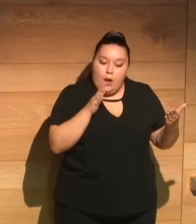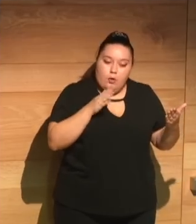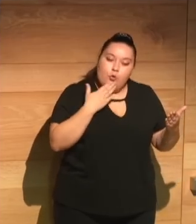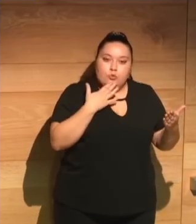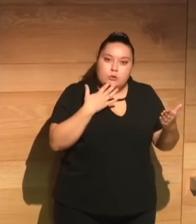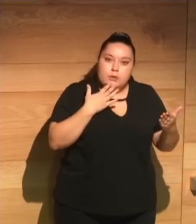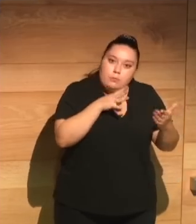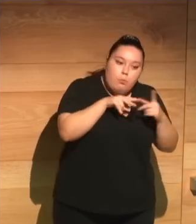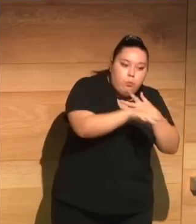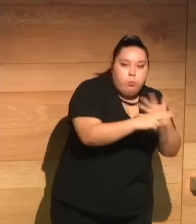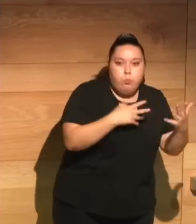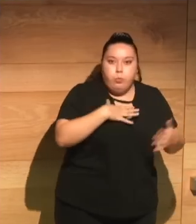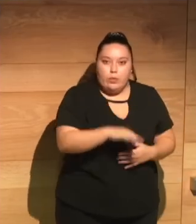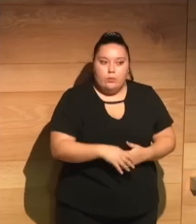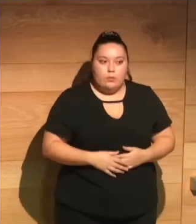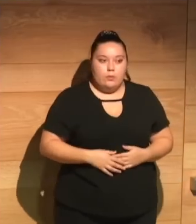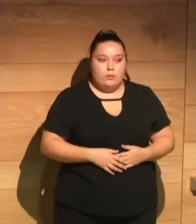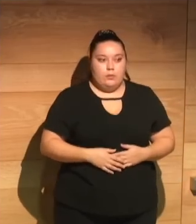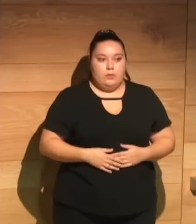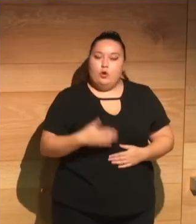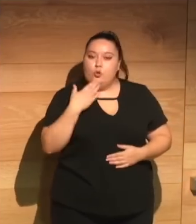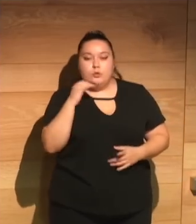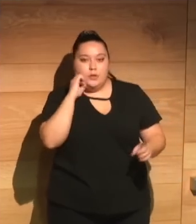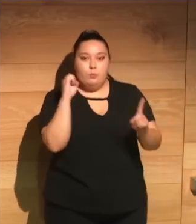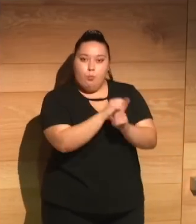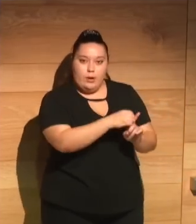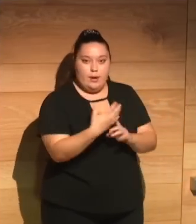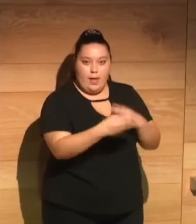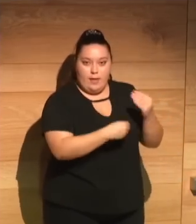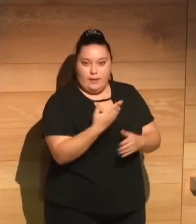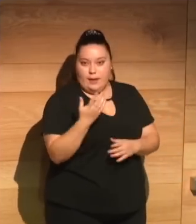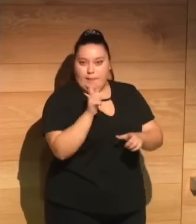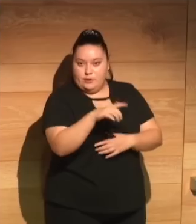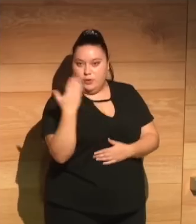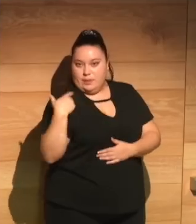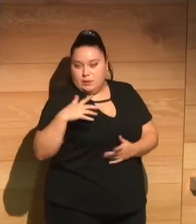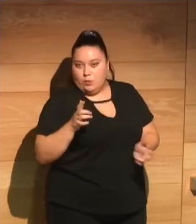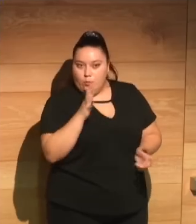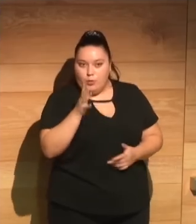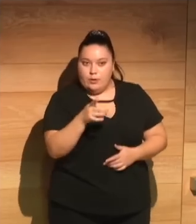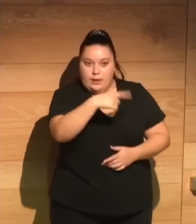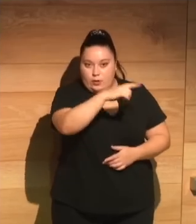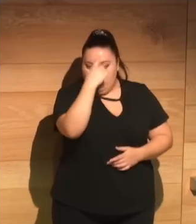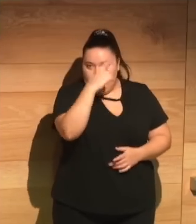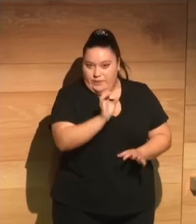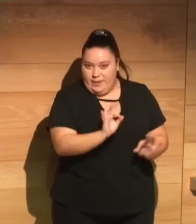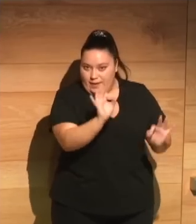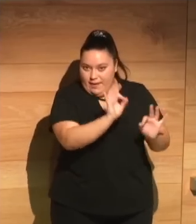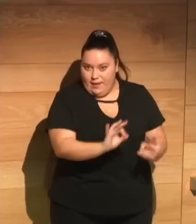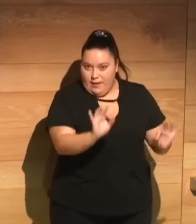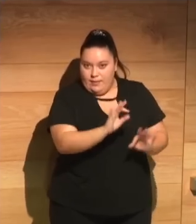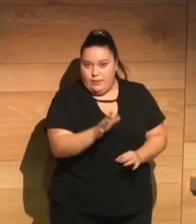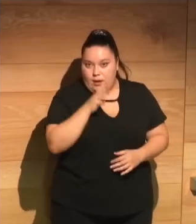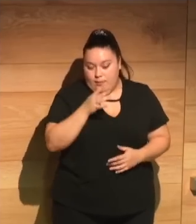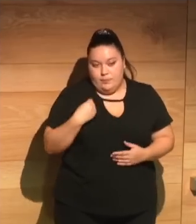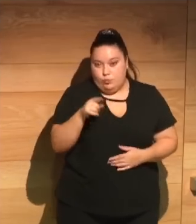cuadro. Por eso el presentismo es hacerle bullying a los del pasado, porque en realidad, claro, estás abusando de gente que no sabía lo que sabes tú. Entonces, ¿cómo, de qué vas?